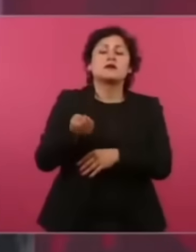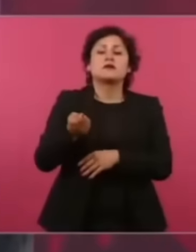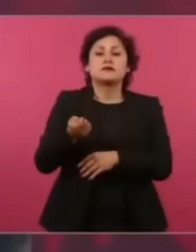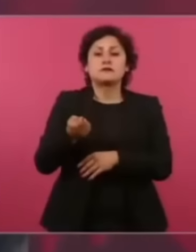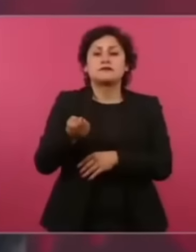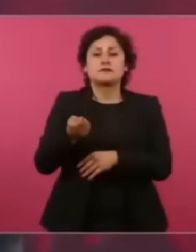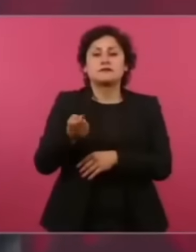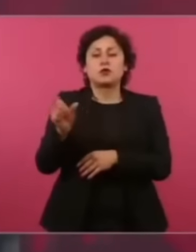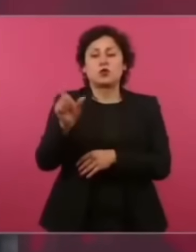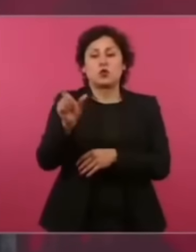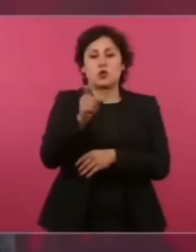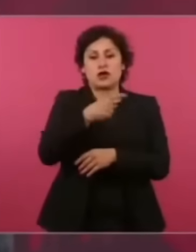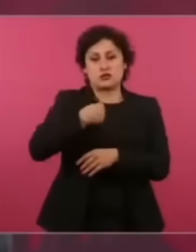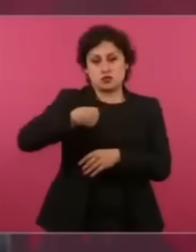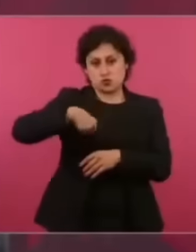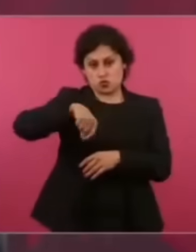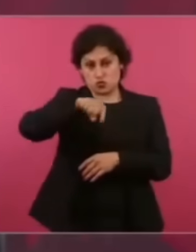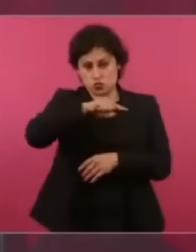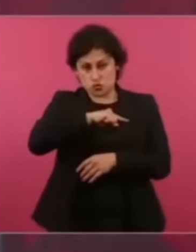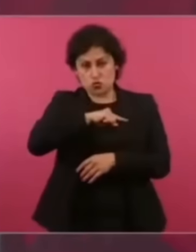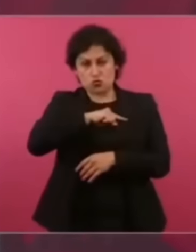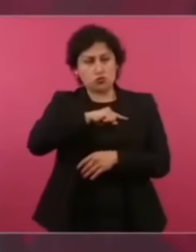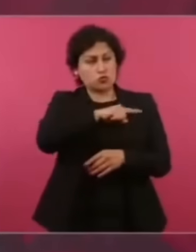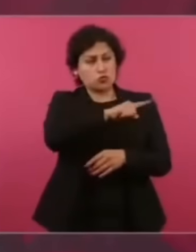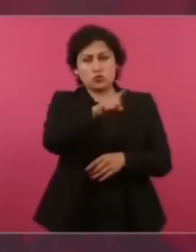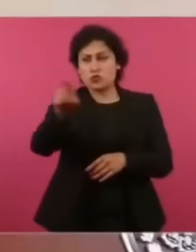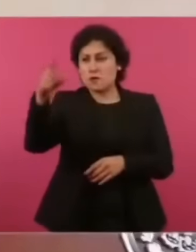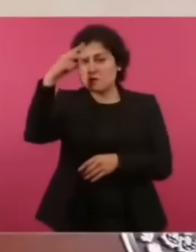en el que hemos participado millones de mexicanos